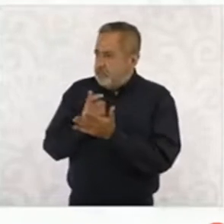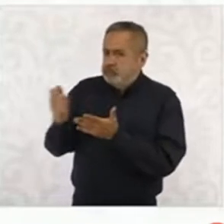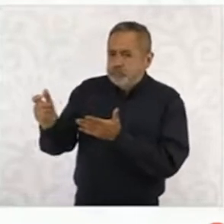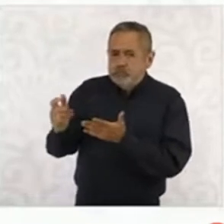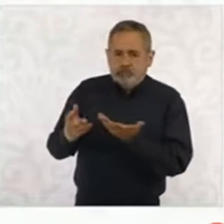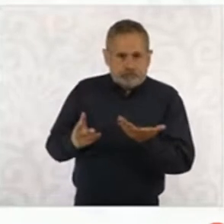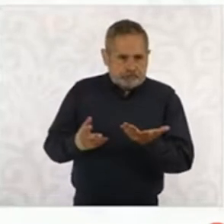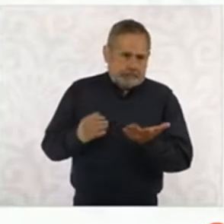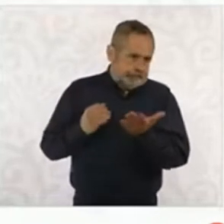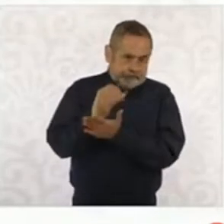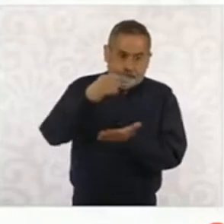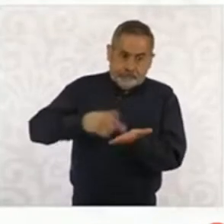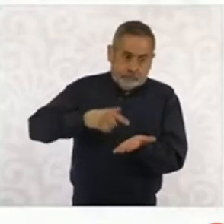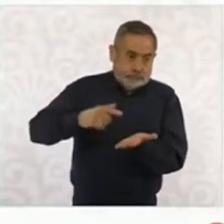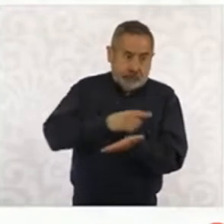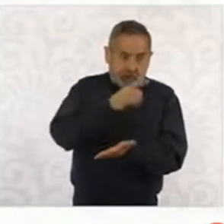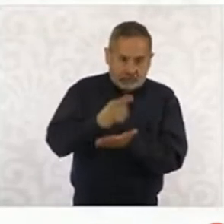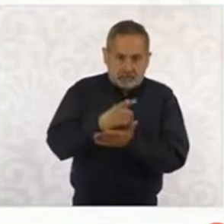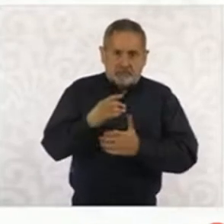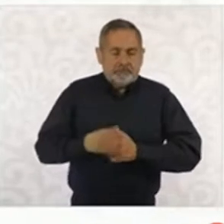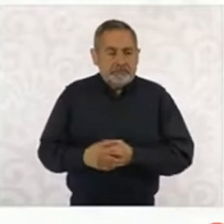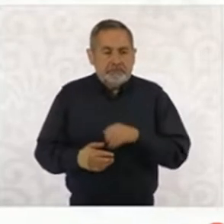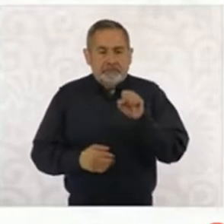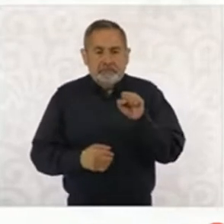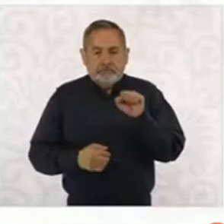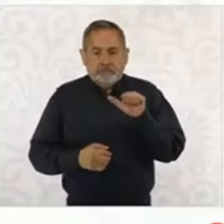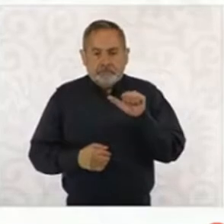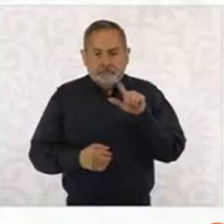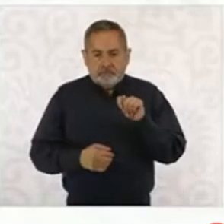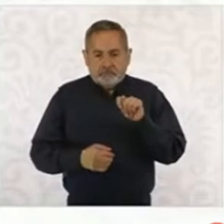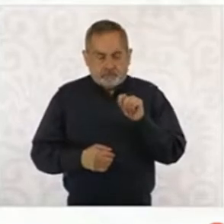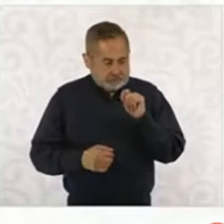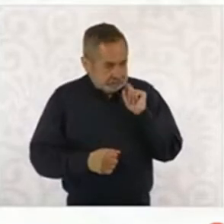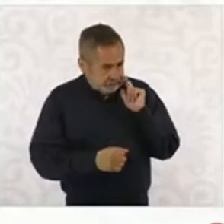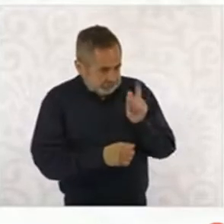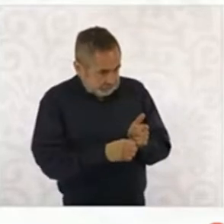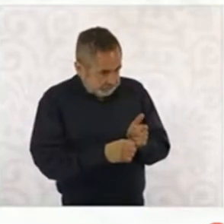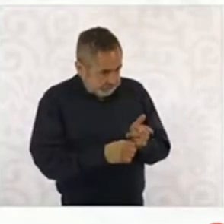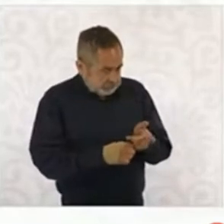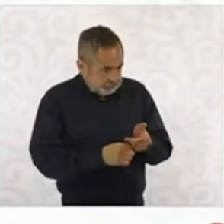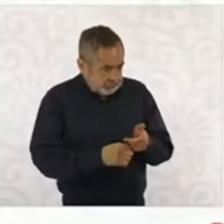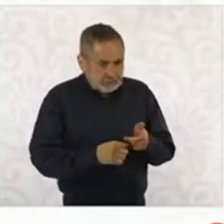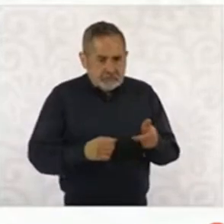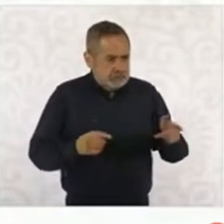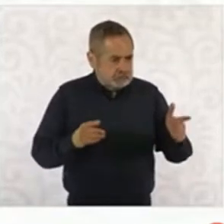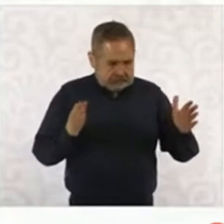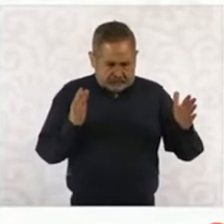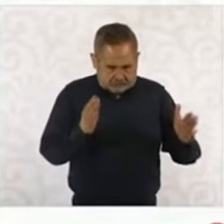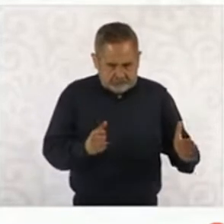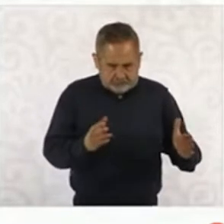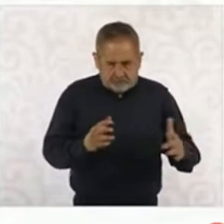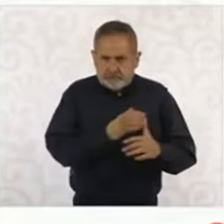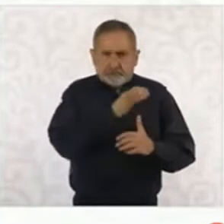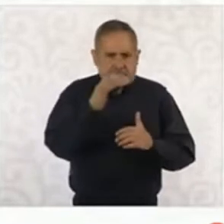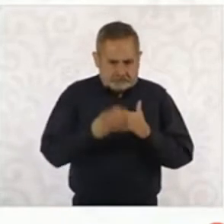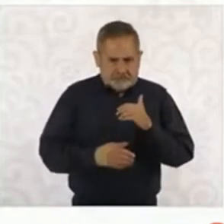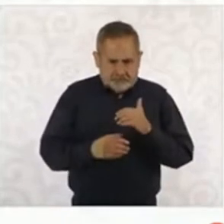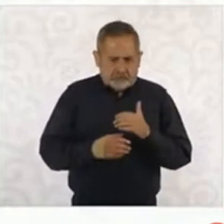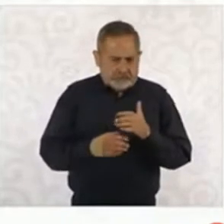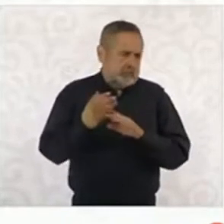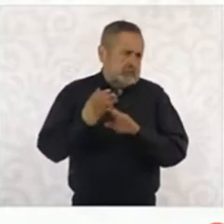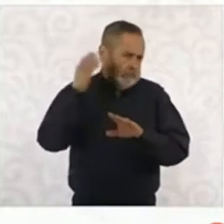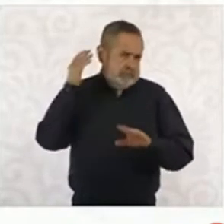reforma. Entonces, el SAT detecta que, aunque ya se terminó este régimen especial que les